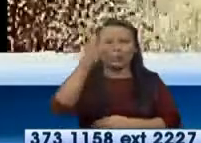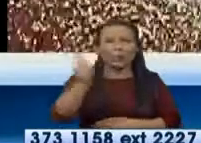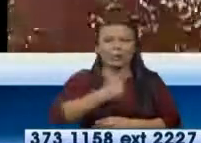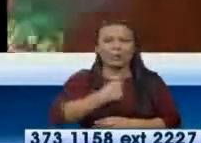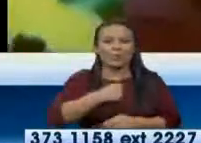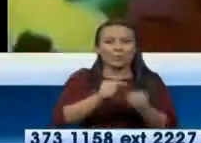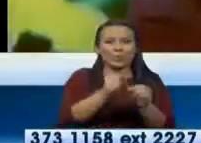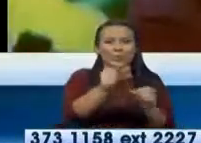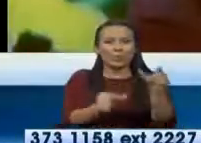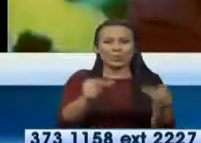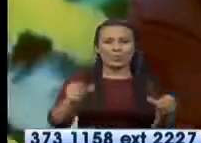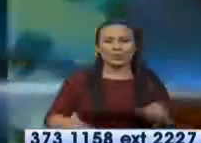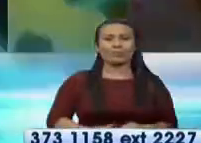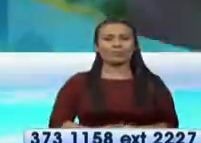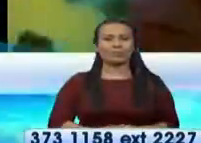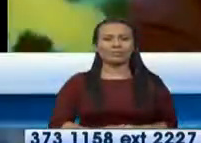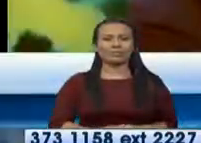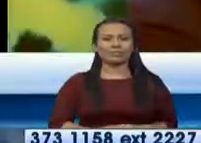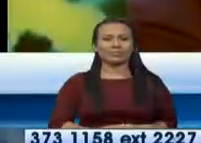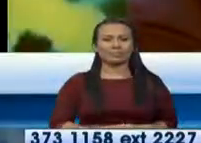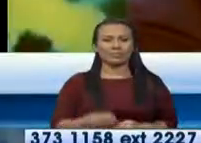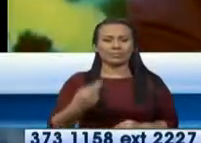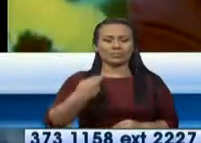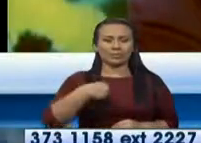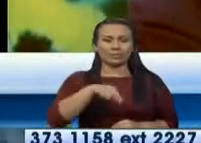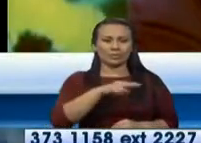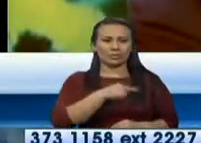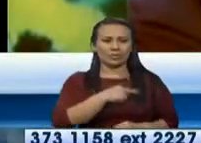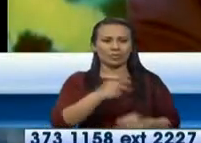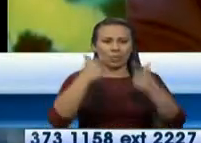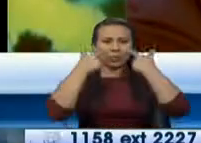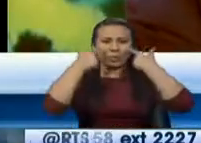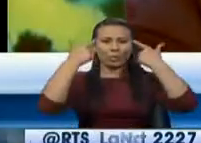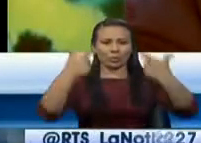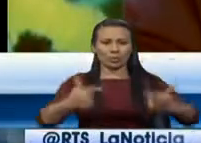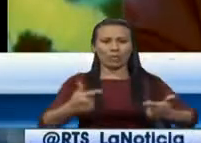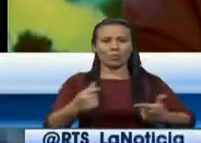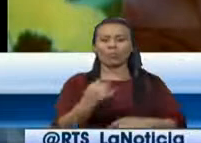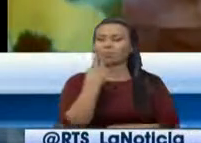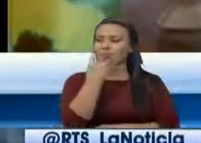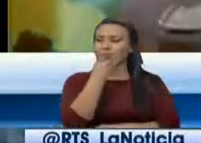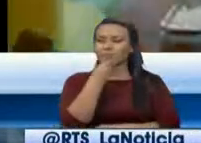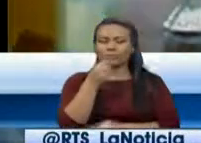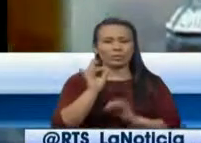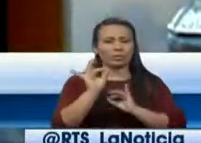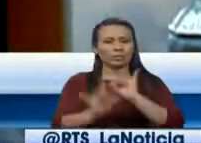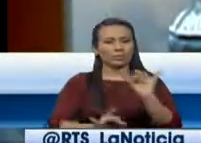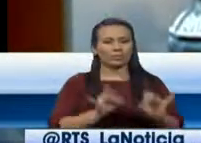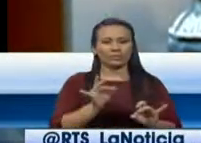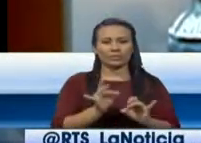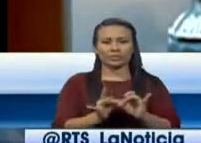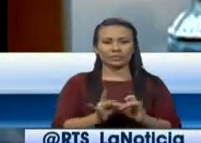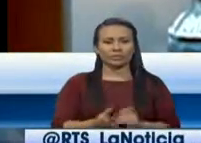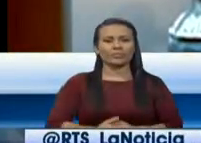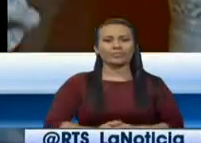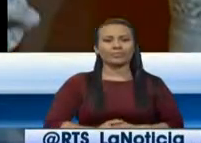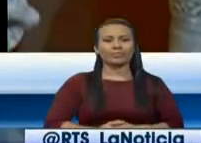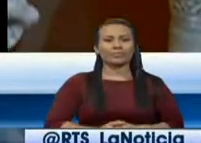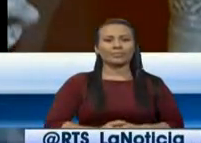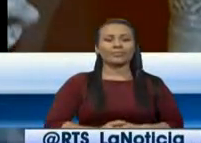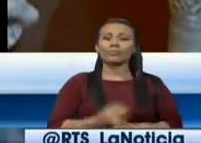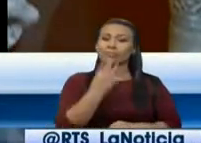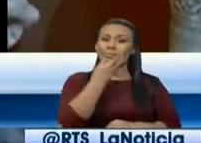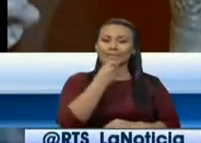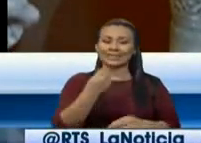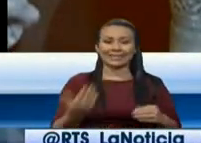pueblos. Nos hemos encontrado con un patrimonio maravilloso, profundo, filosófico,